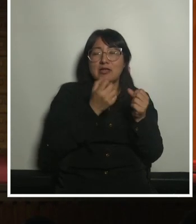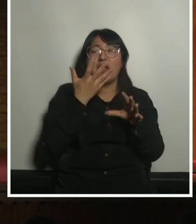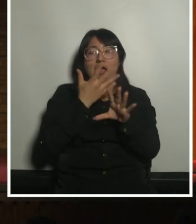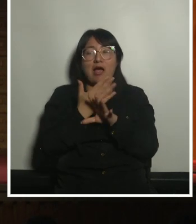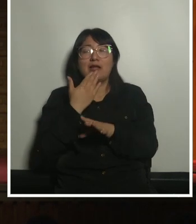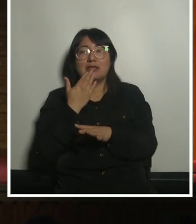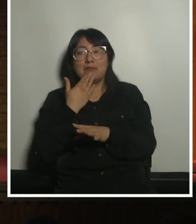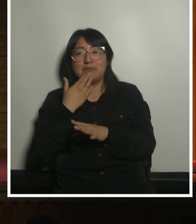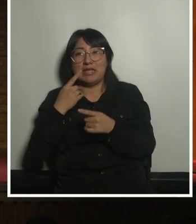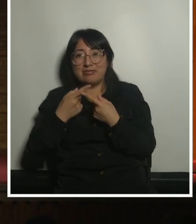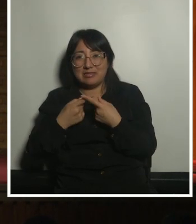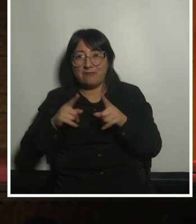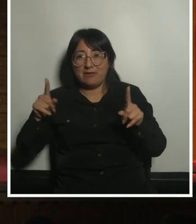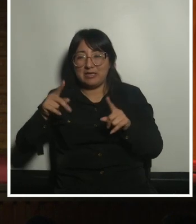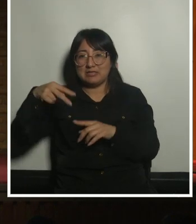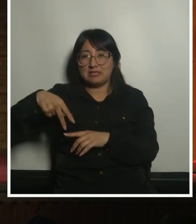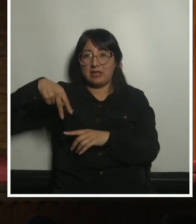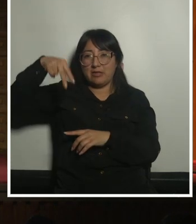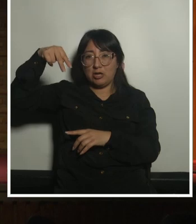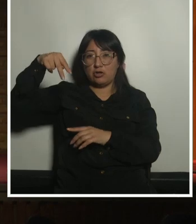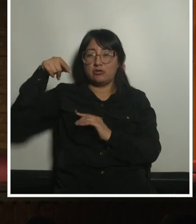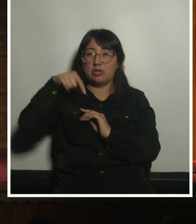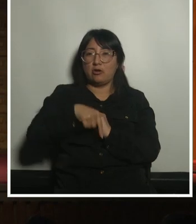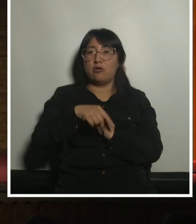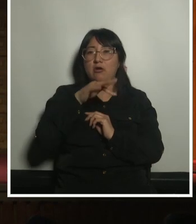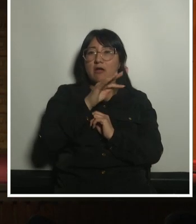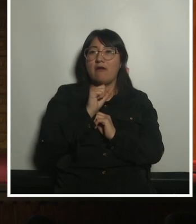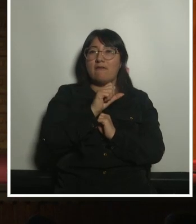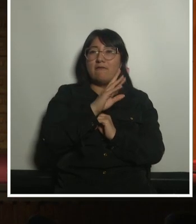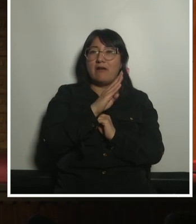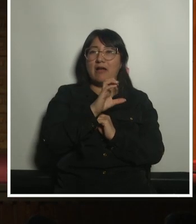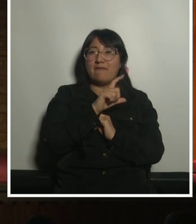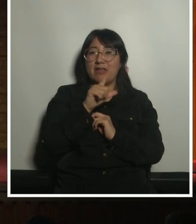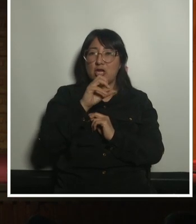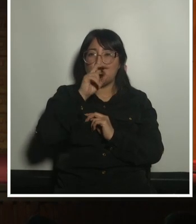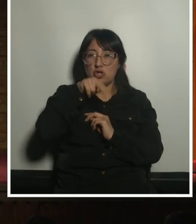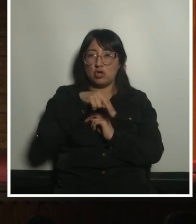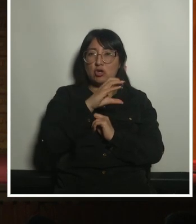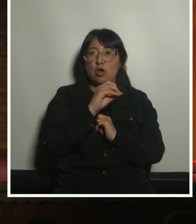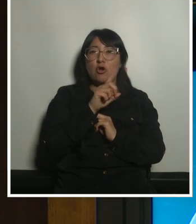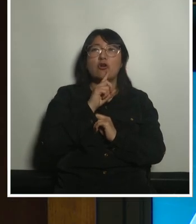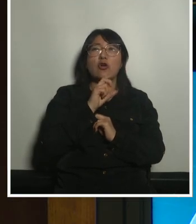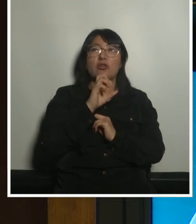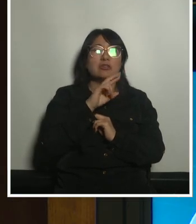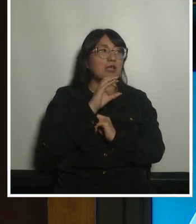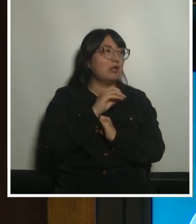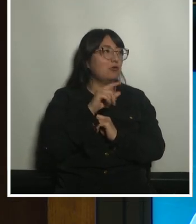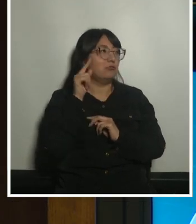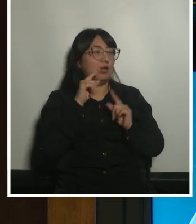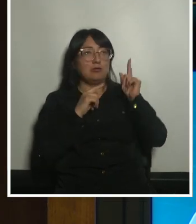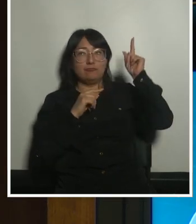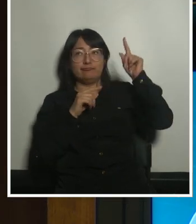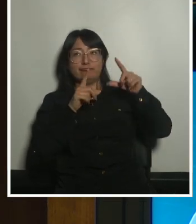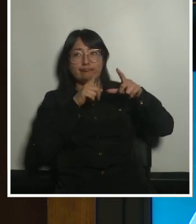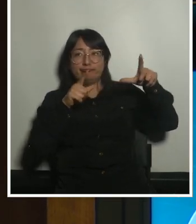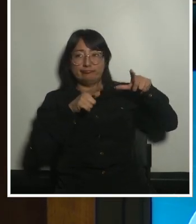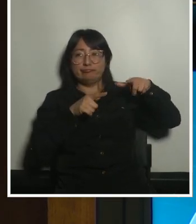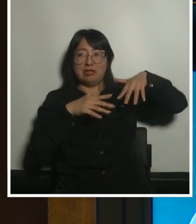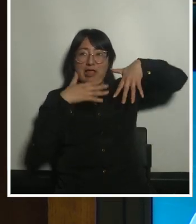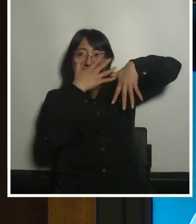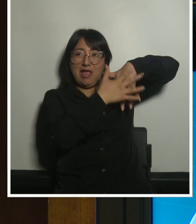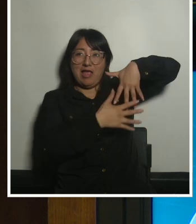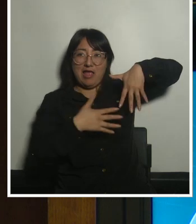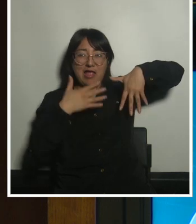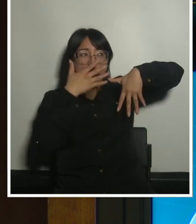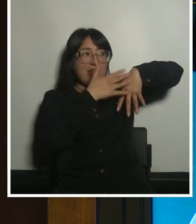diferencia también en el norte por el farallón costero. Este es el caso del área metropolitana de Concepción. Es un